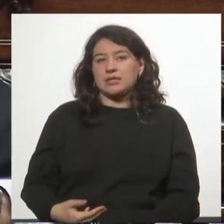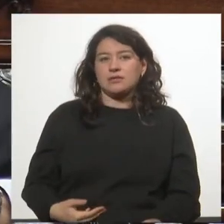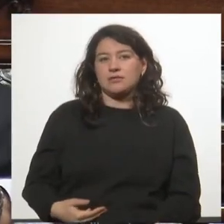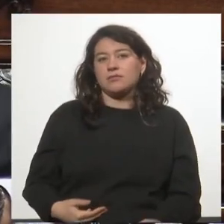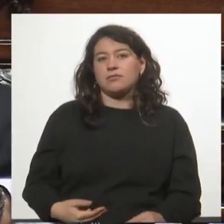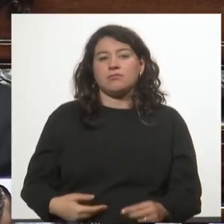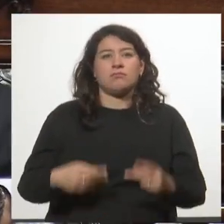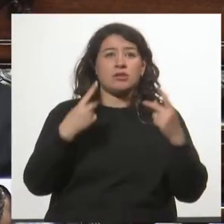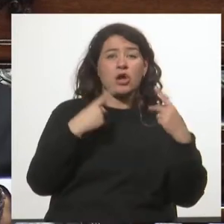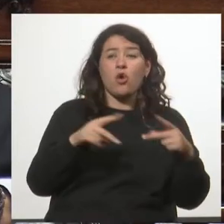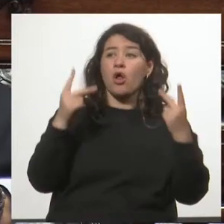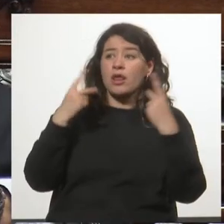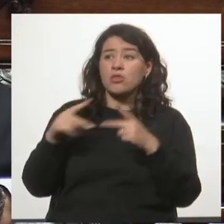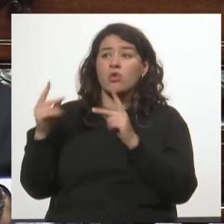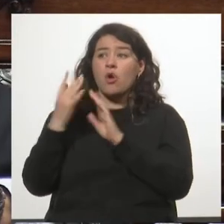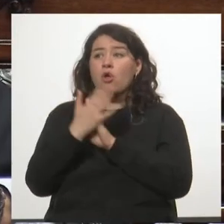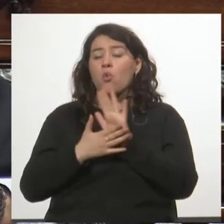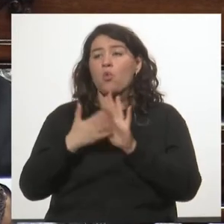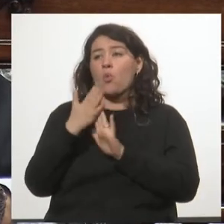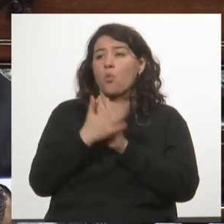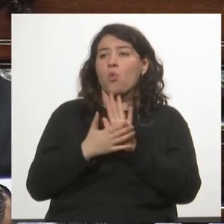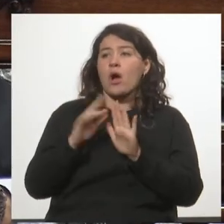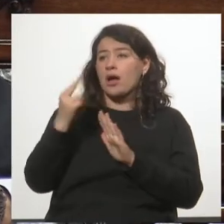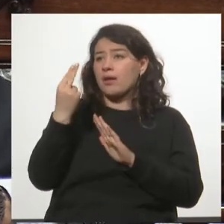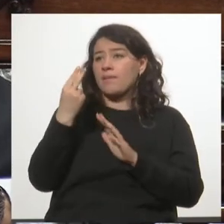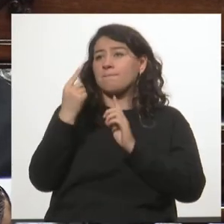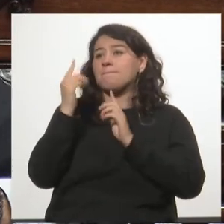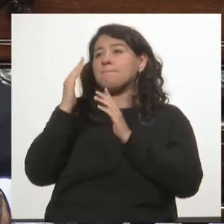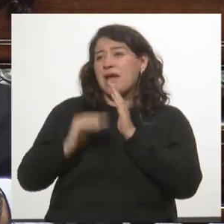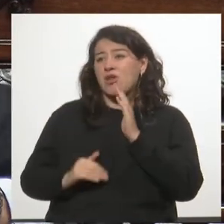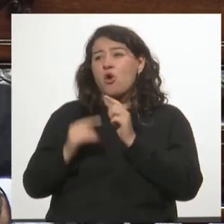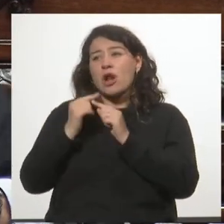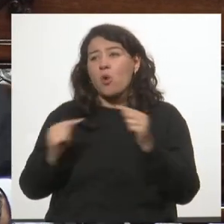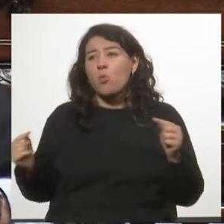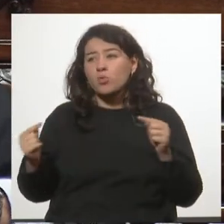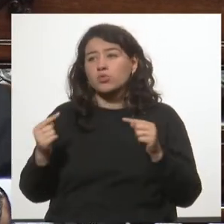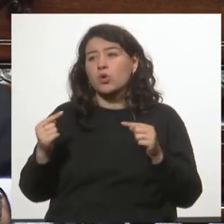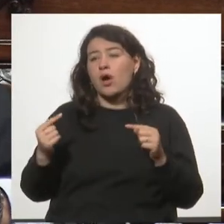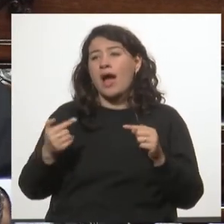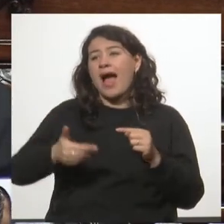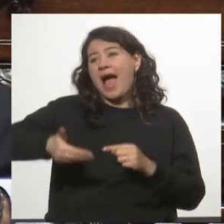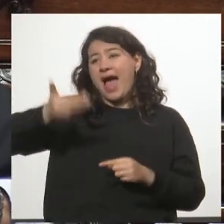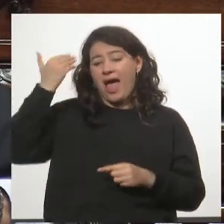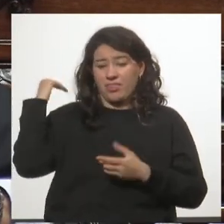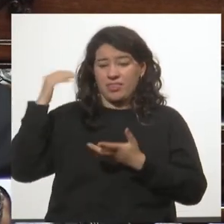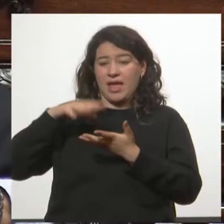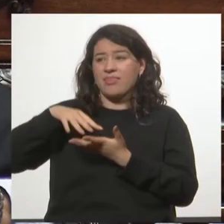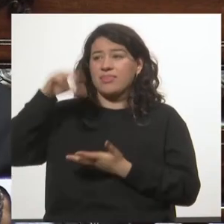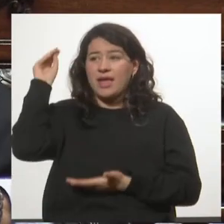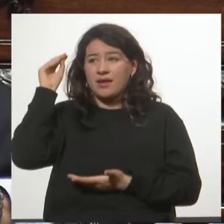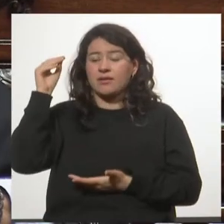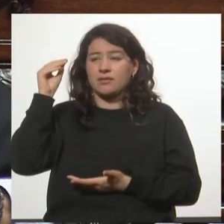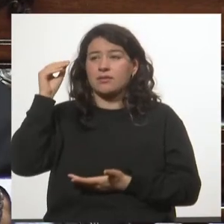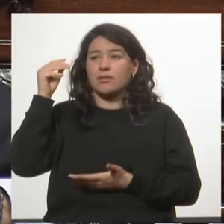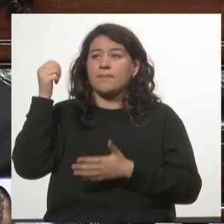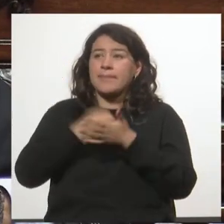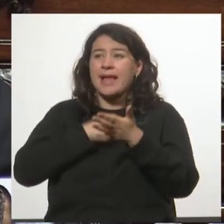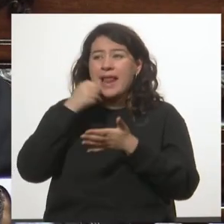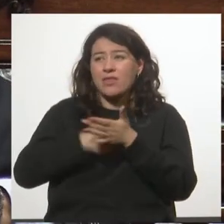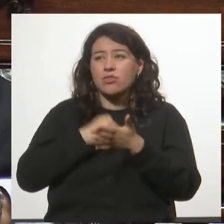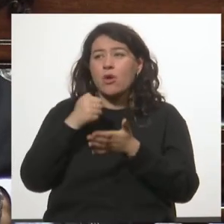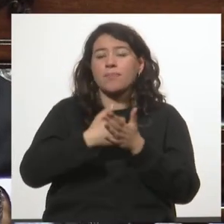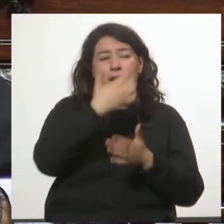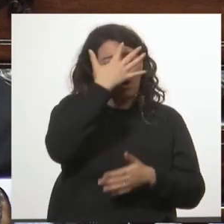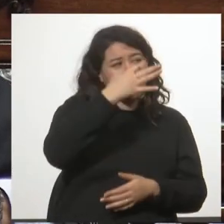todo el uruguay con menos recursos de lo que tenía antes ante él peleando para que esos